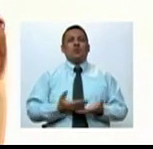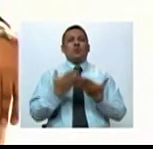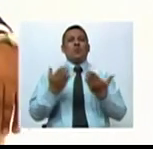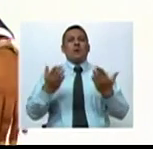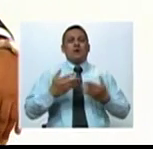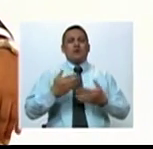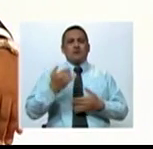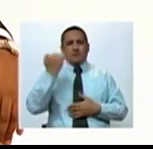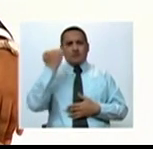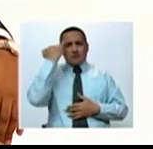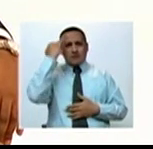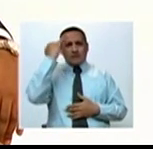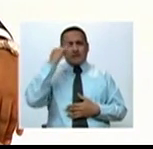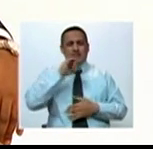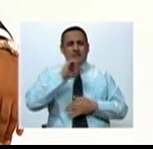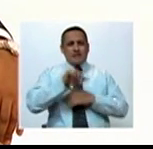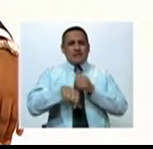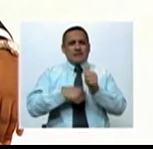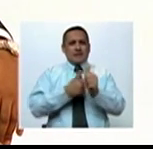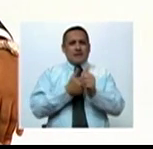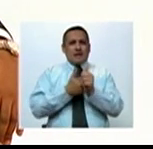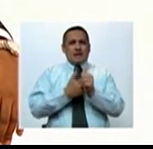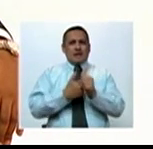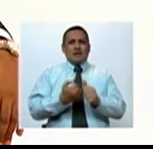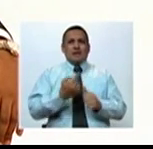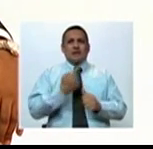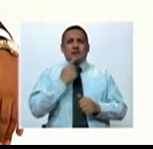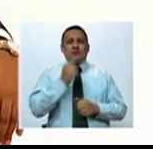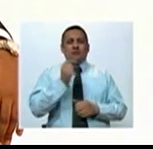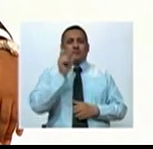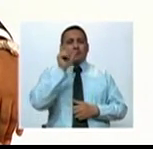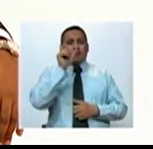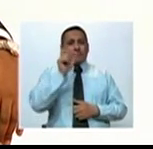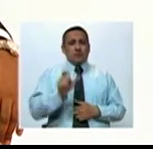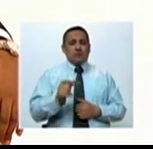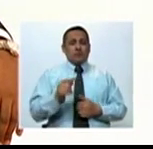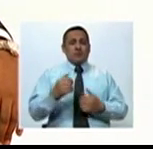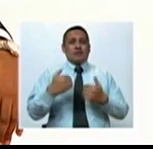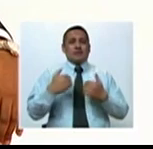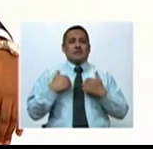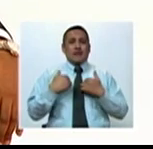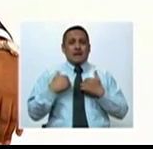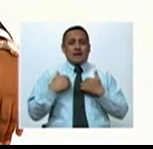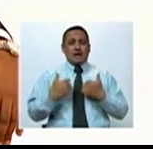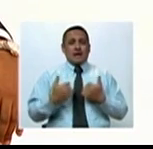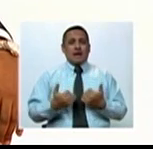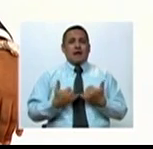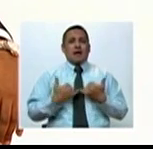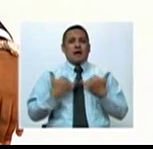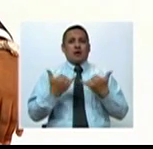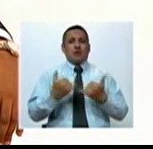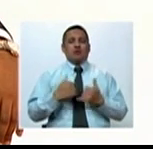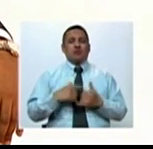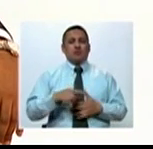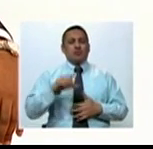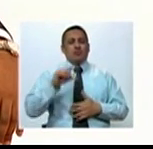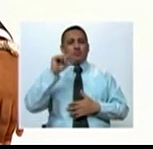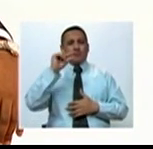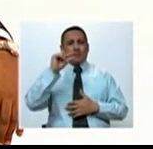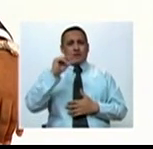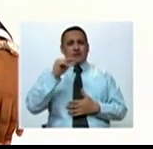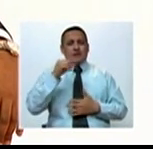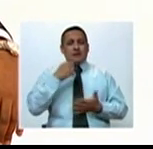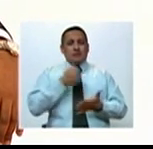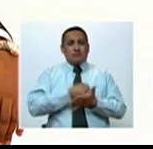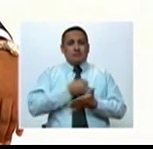¿Cuál es la idea detrás de eso? Que una persona pueda tener un